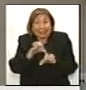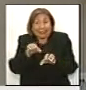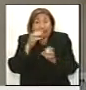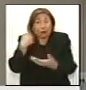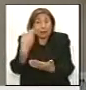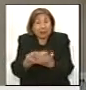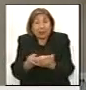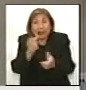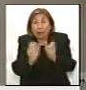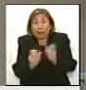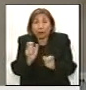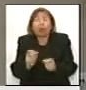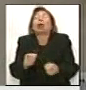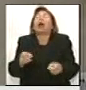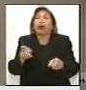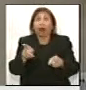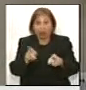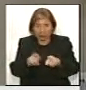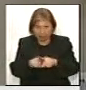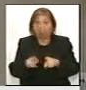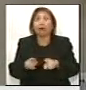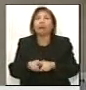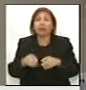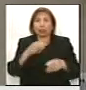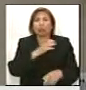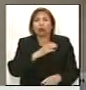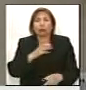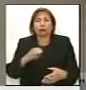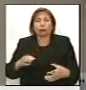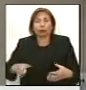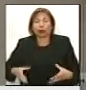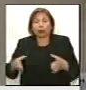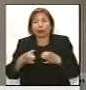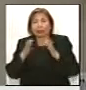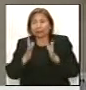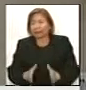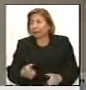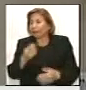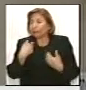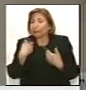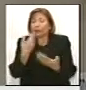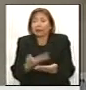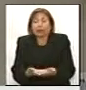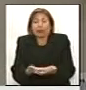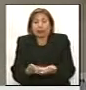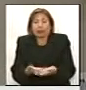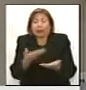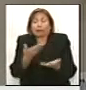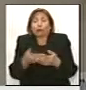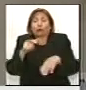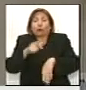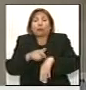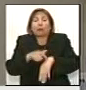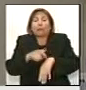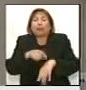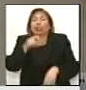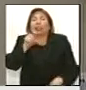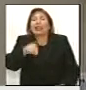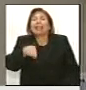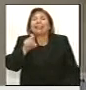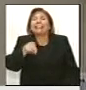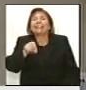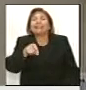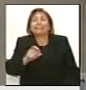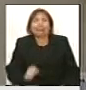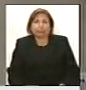la población, también los congresistas somos responsables de esto, porque no le hemos hecho llegar en su momento las necesidades